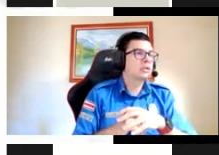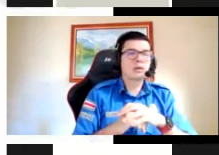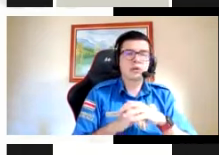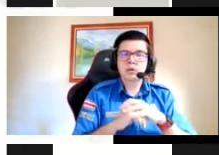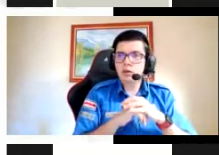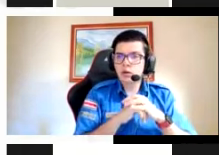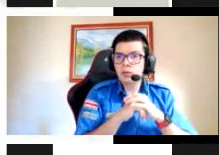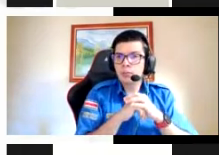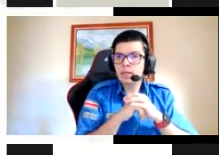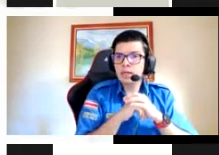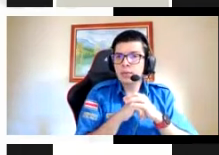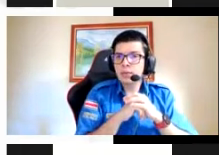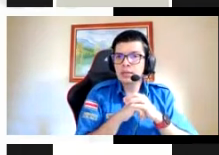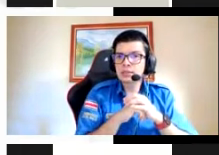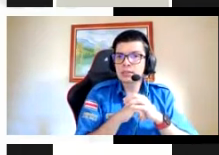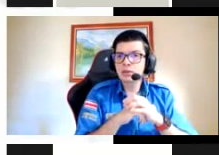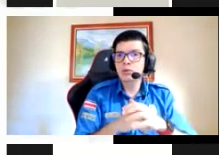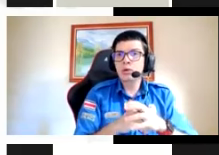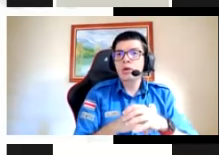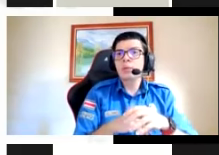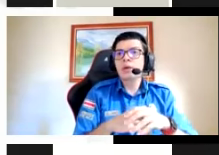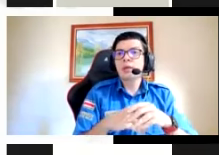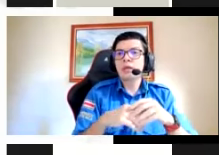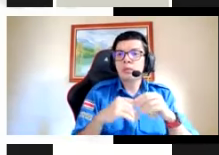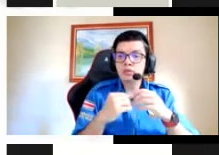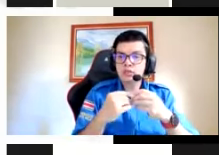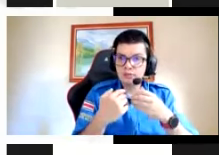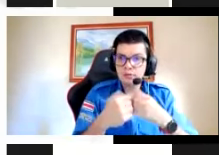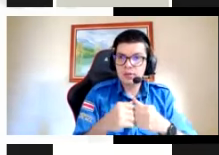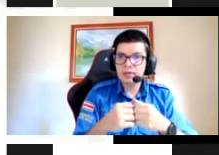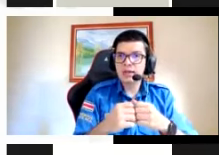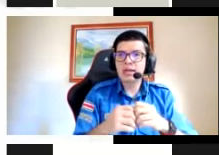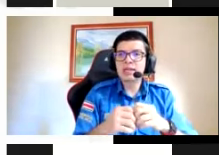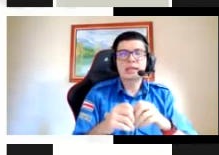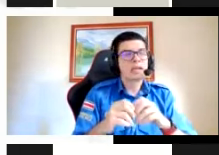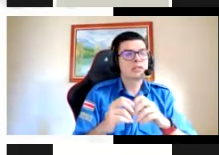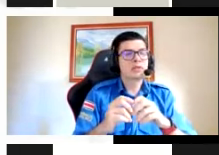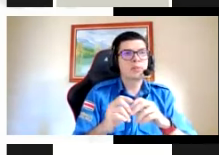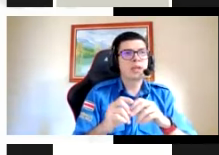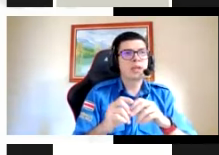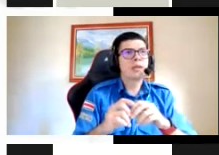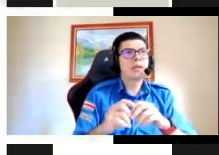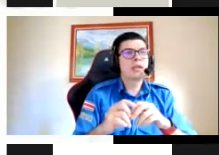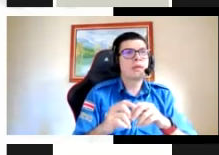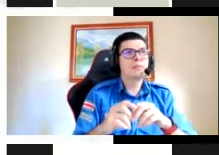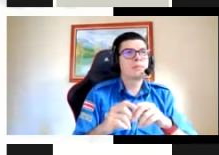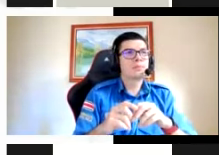es completamente inseguro, permite muchas fugas de gas,